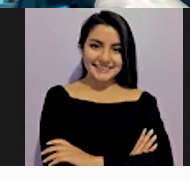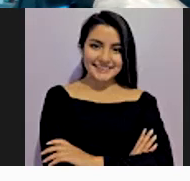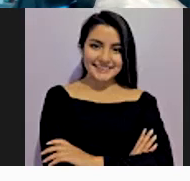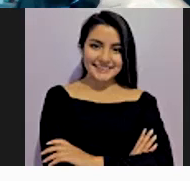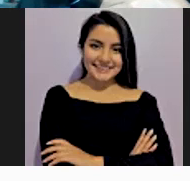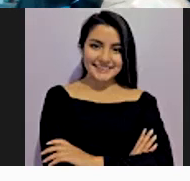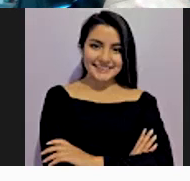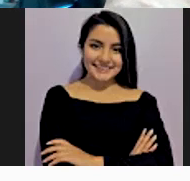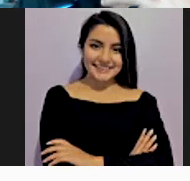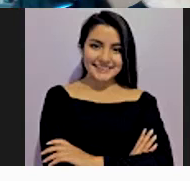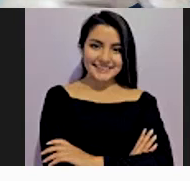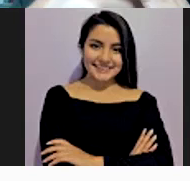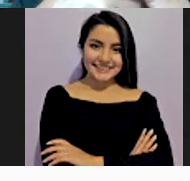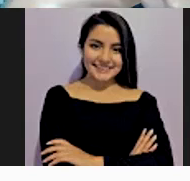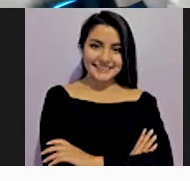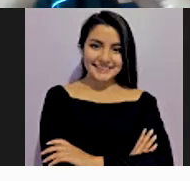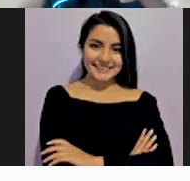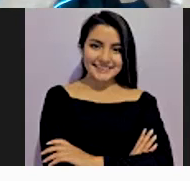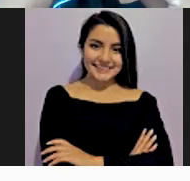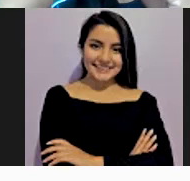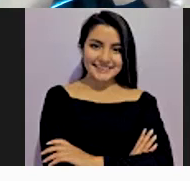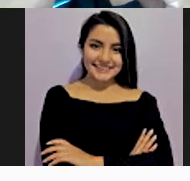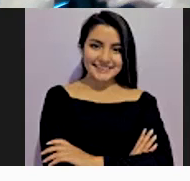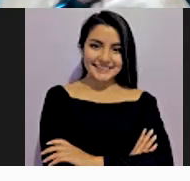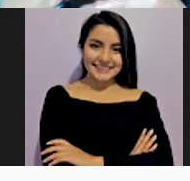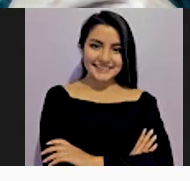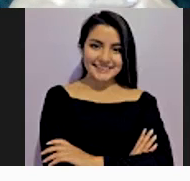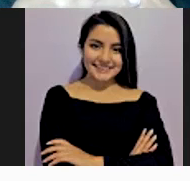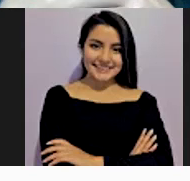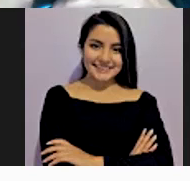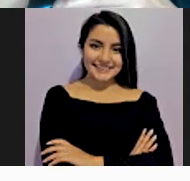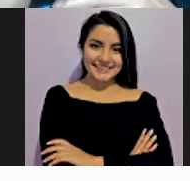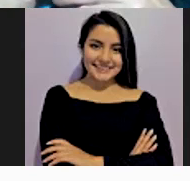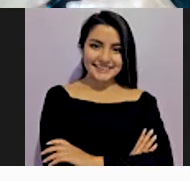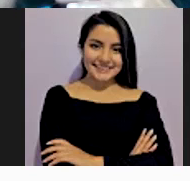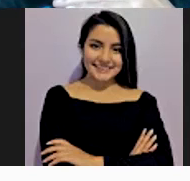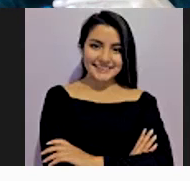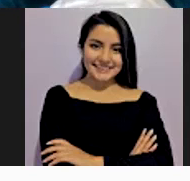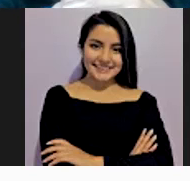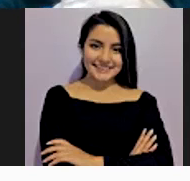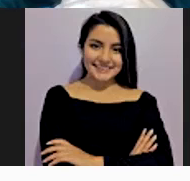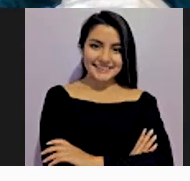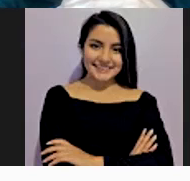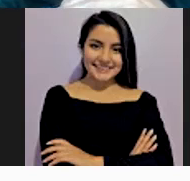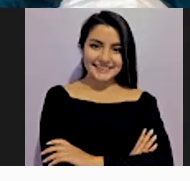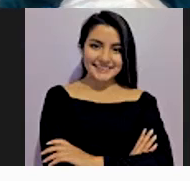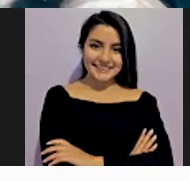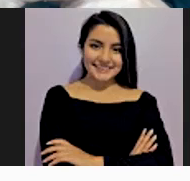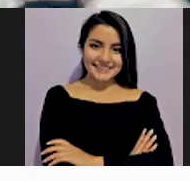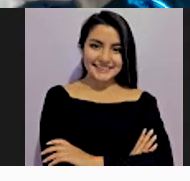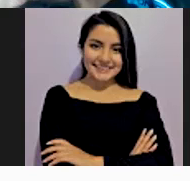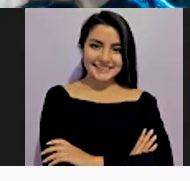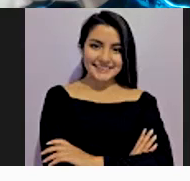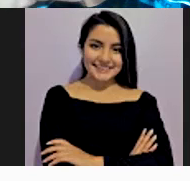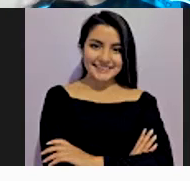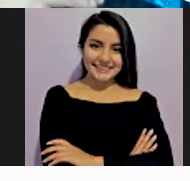El lecho del cauce, o sea, ¿qué nomás puede darse en el lecho? ¿Cómo puede estar, de qué formas más puede presentarse el lecho del cauce?